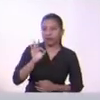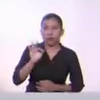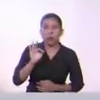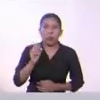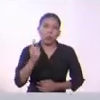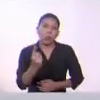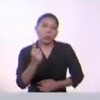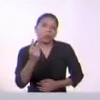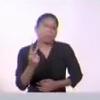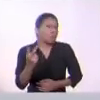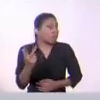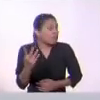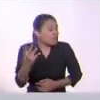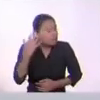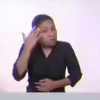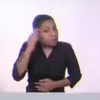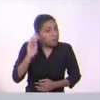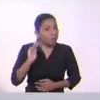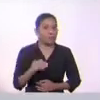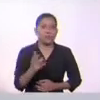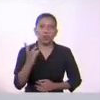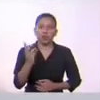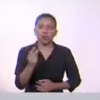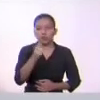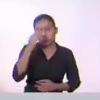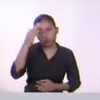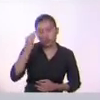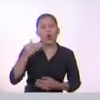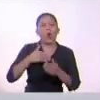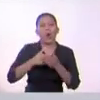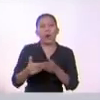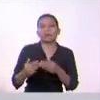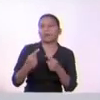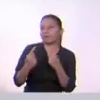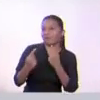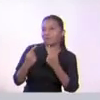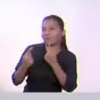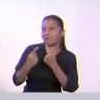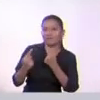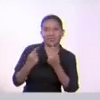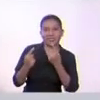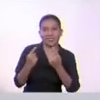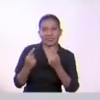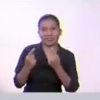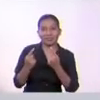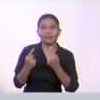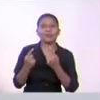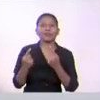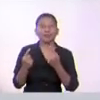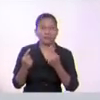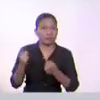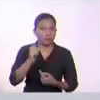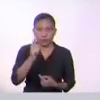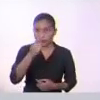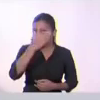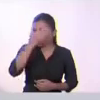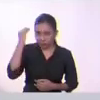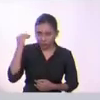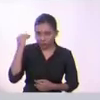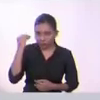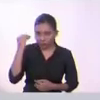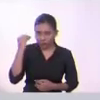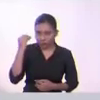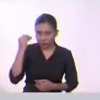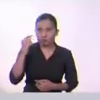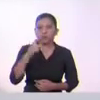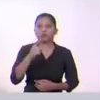entrevistar y desarrollar la entrevista. Por último, recuerda que debes hacer